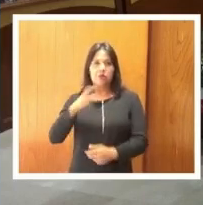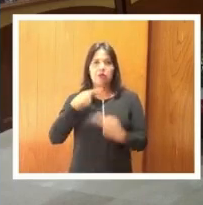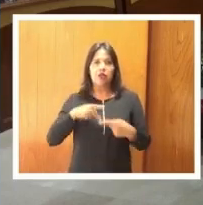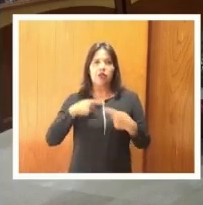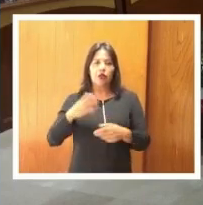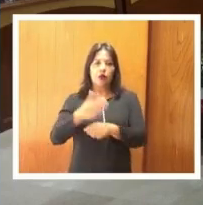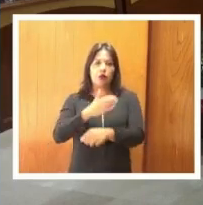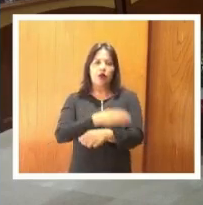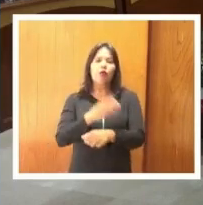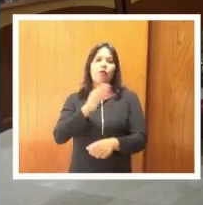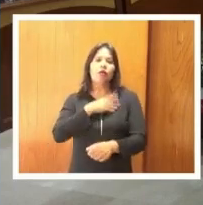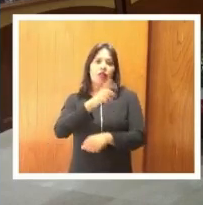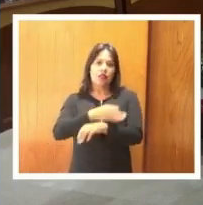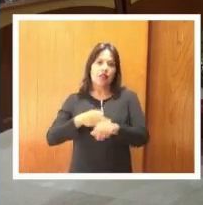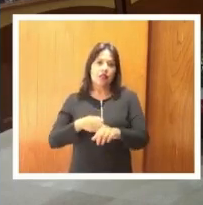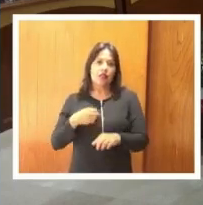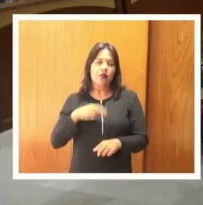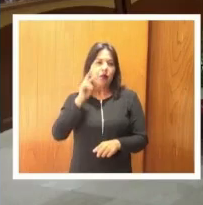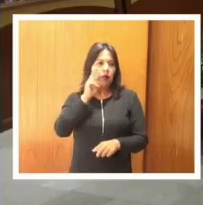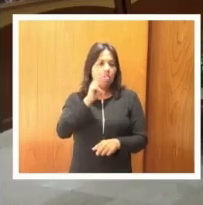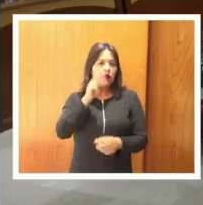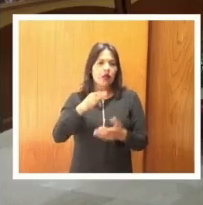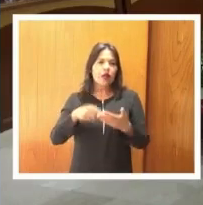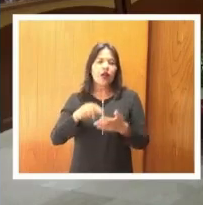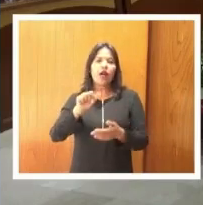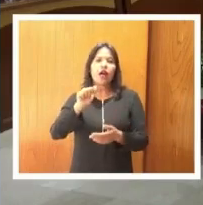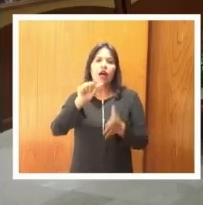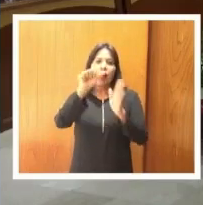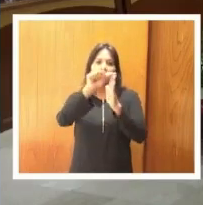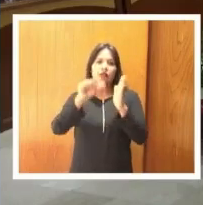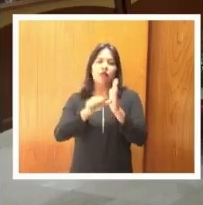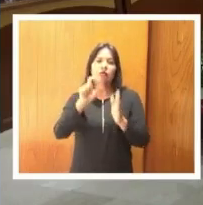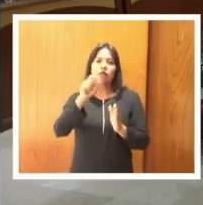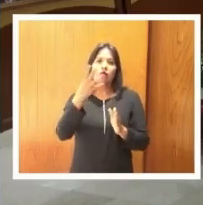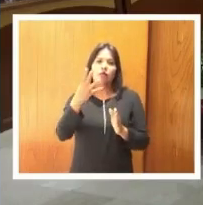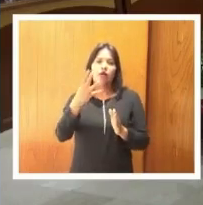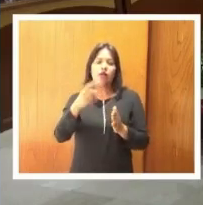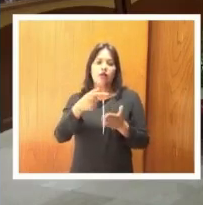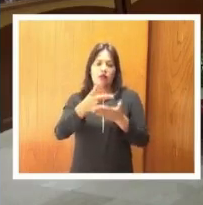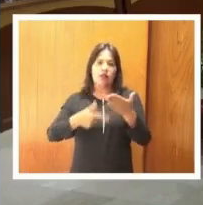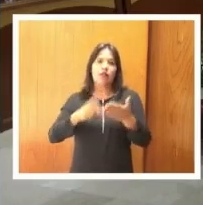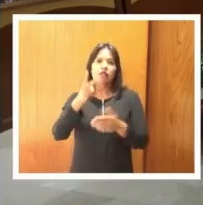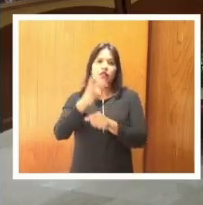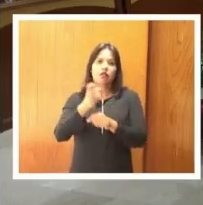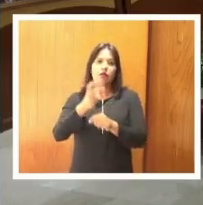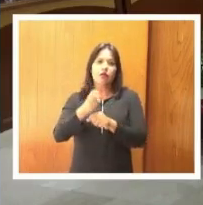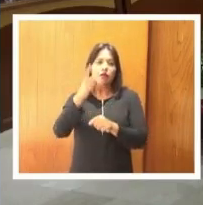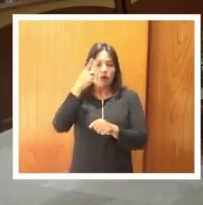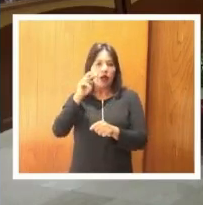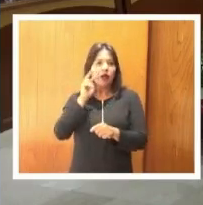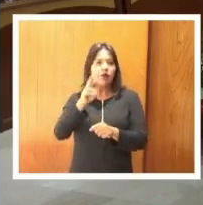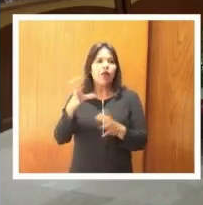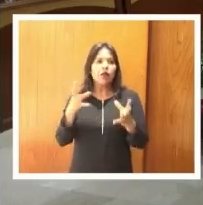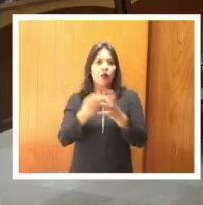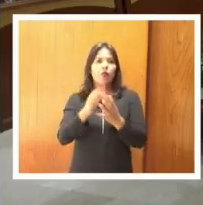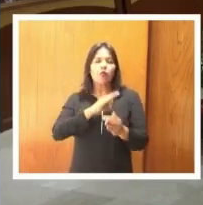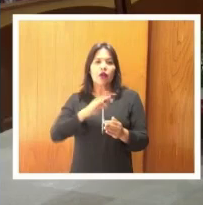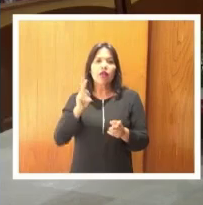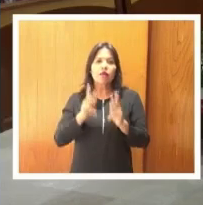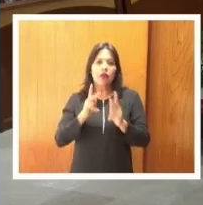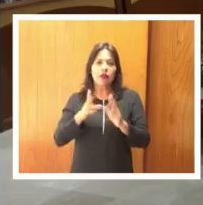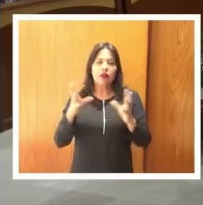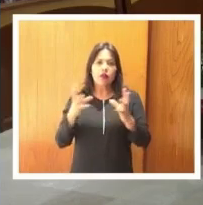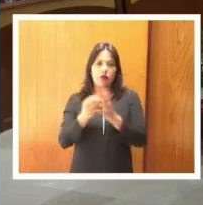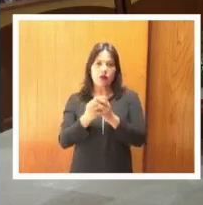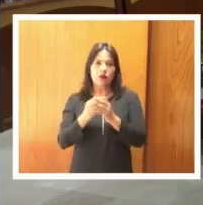buenas tardes. De conformidad con el artículo 24, párrafo segundo de los lineamientos para el funcionamiento del Pleno del Instituto de Transparencia y Acceso a